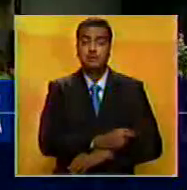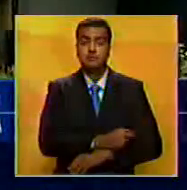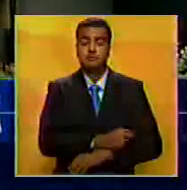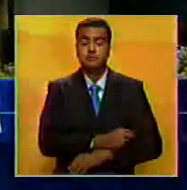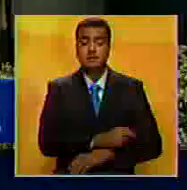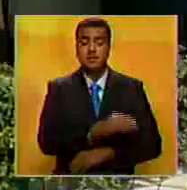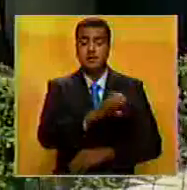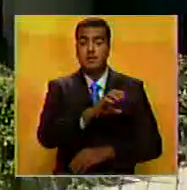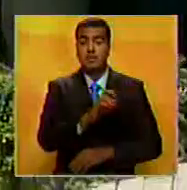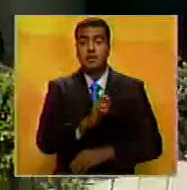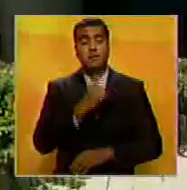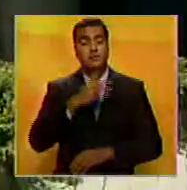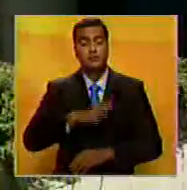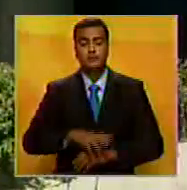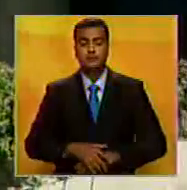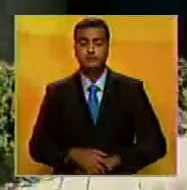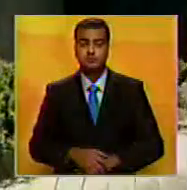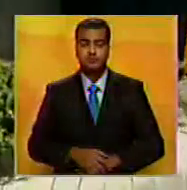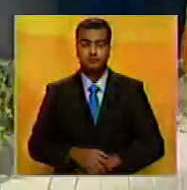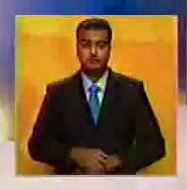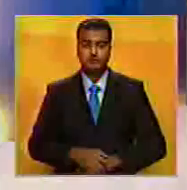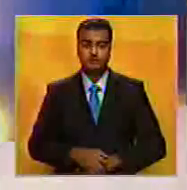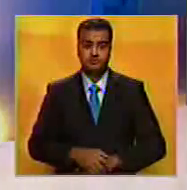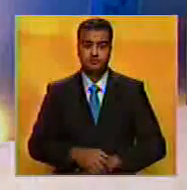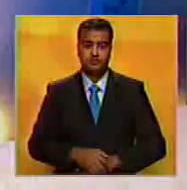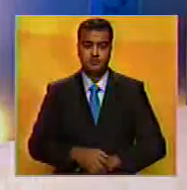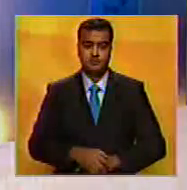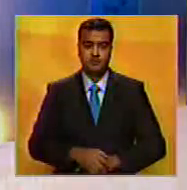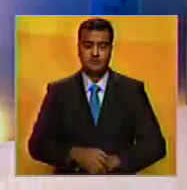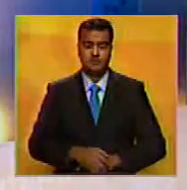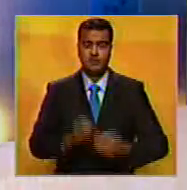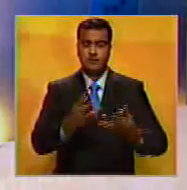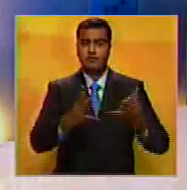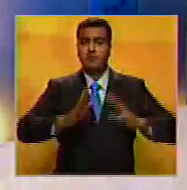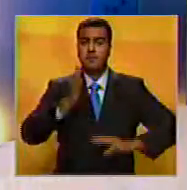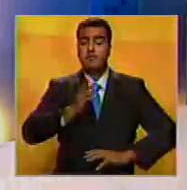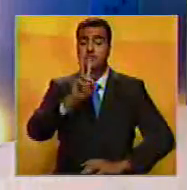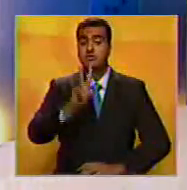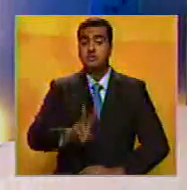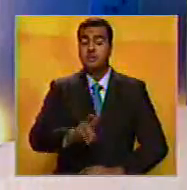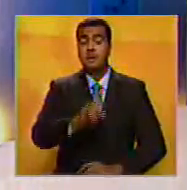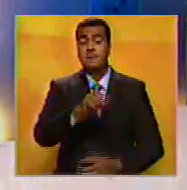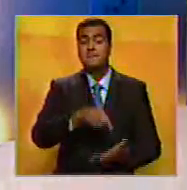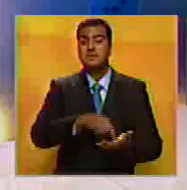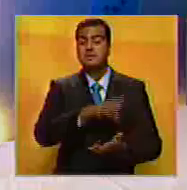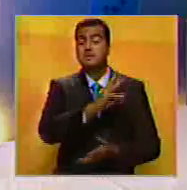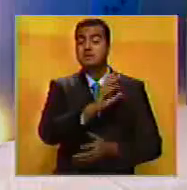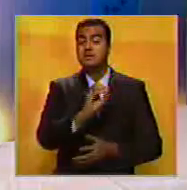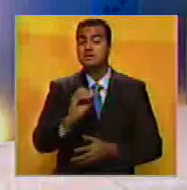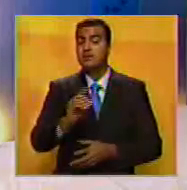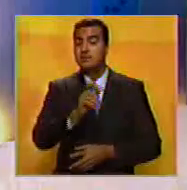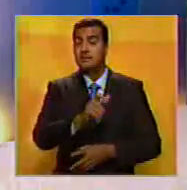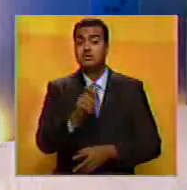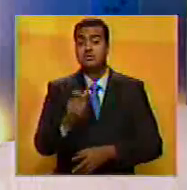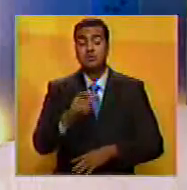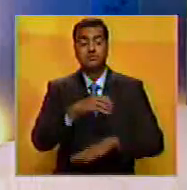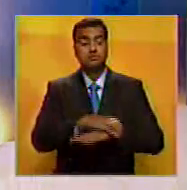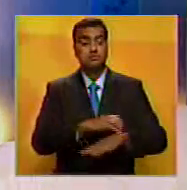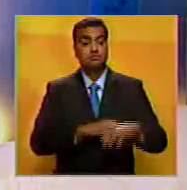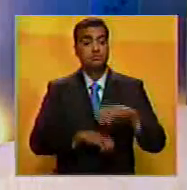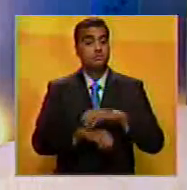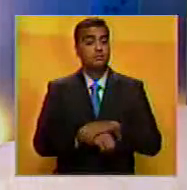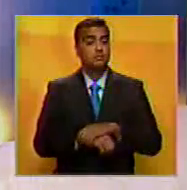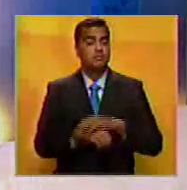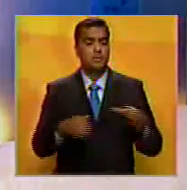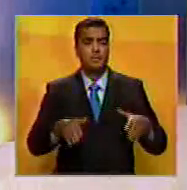Dr. Enrique Tejera, donde falleció. El Foro Penal Venezolano informó que casi 1.600 personas han sido arrestadas